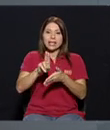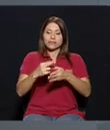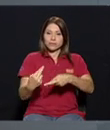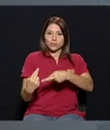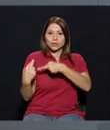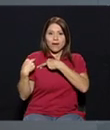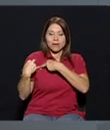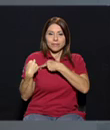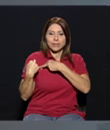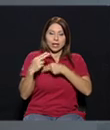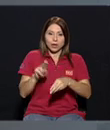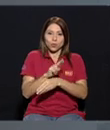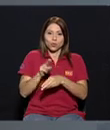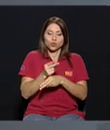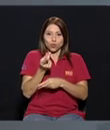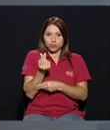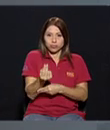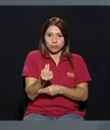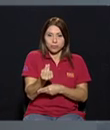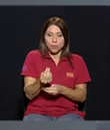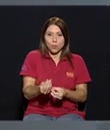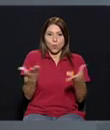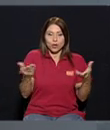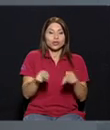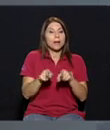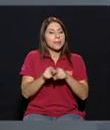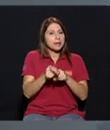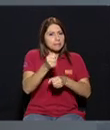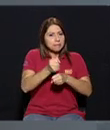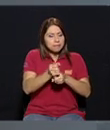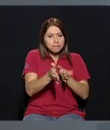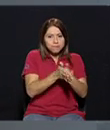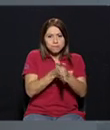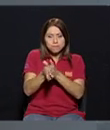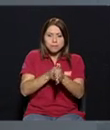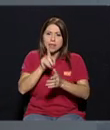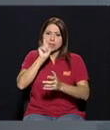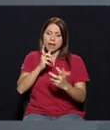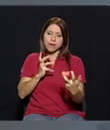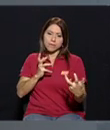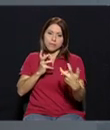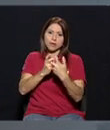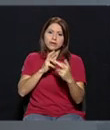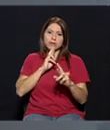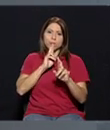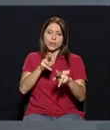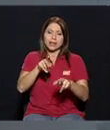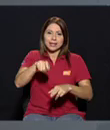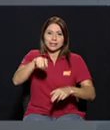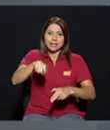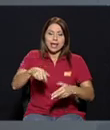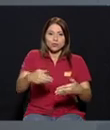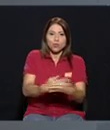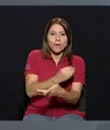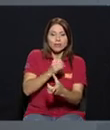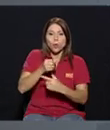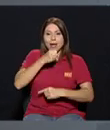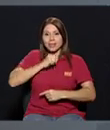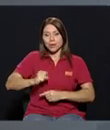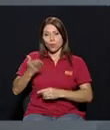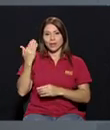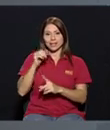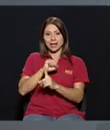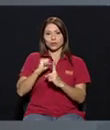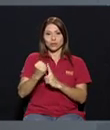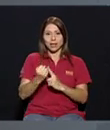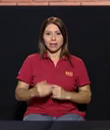manejo de los fondos públicos y además ser eficientes, proactivas y responder a las necesidades nuevas o